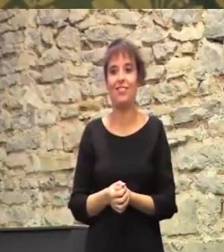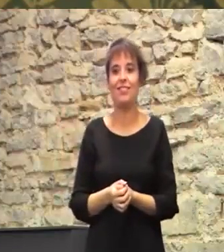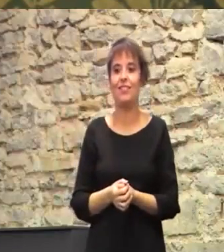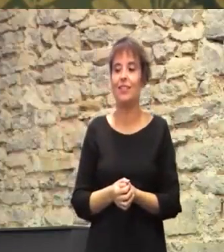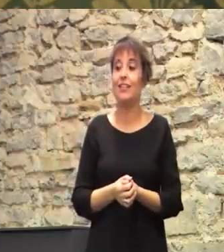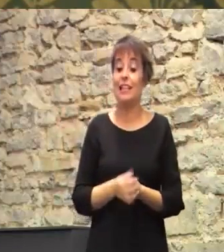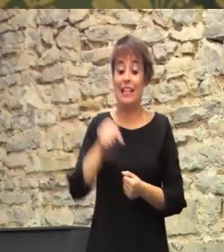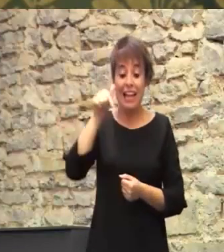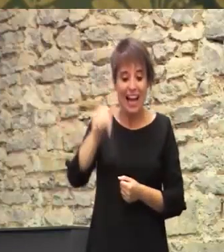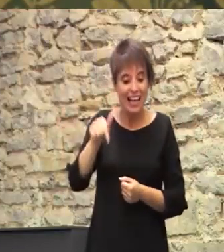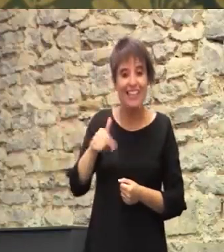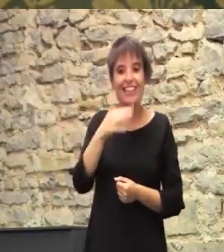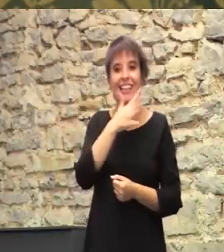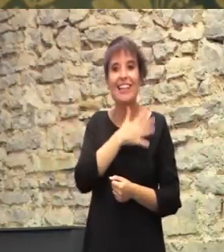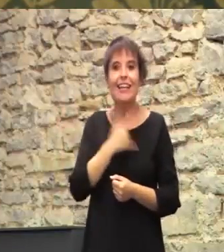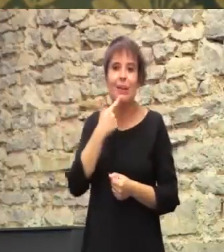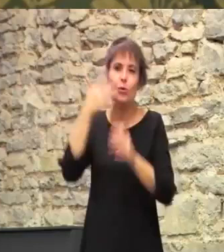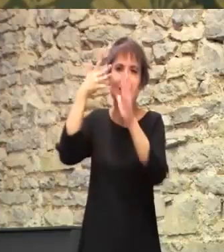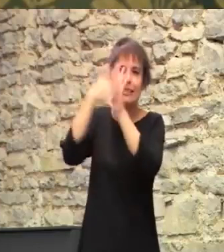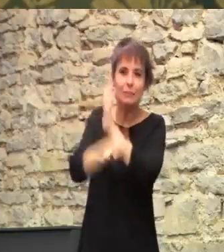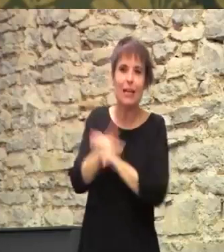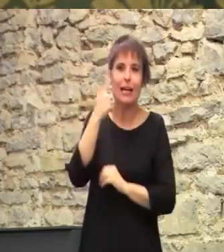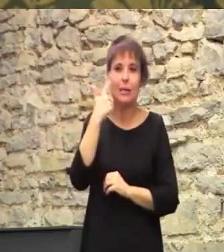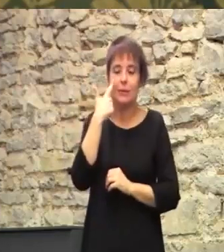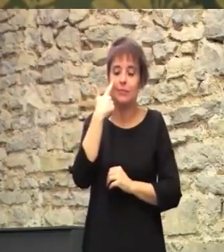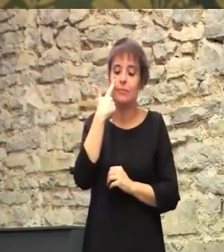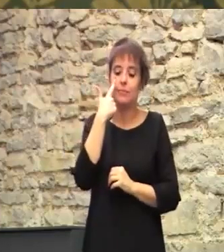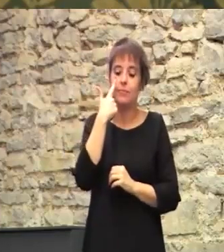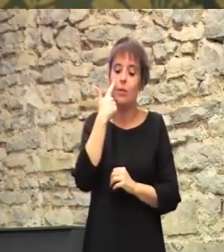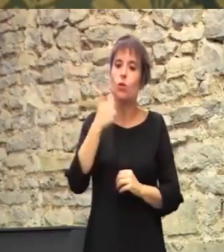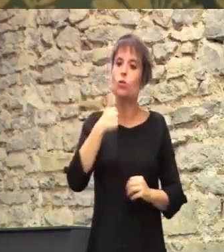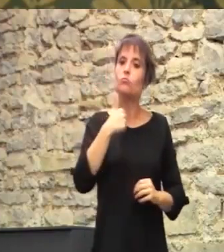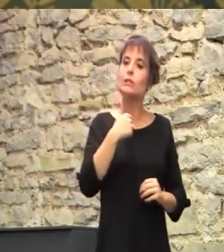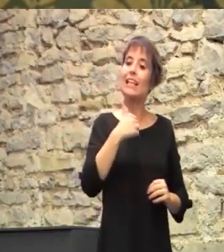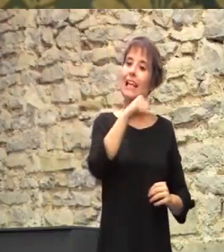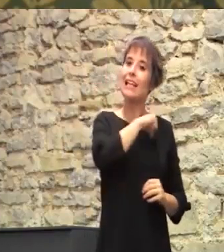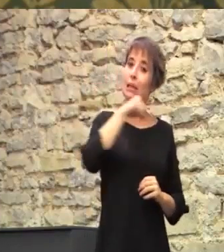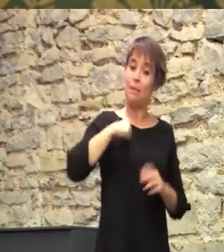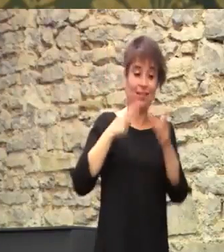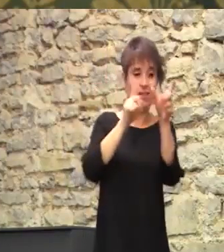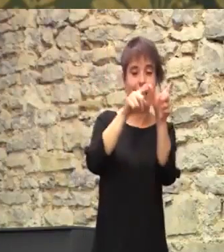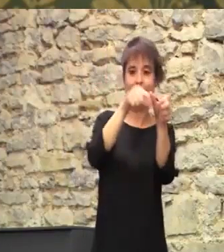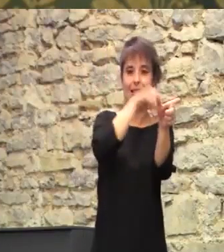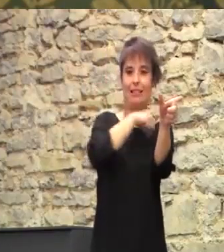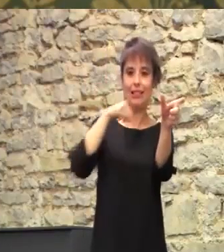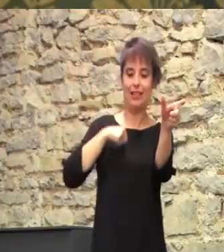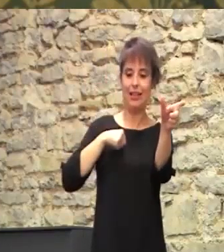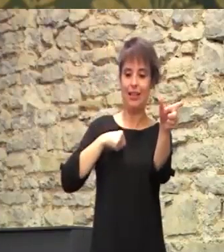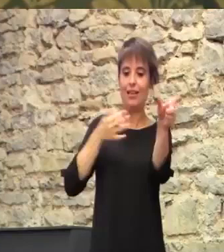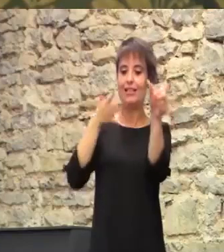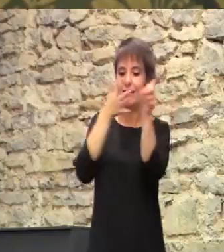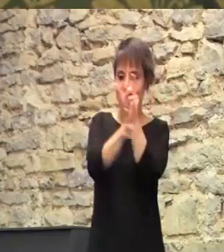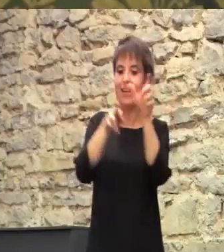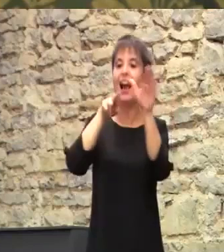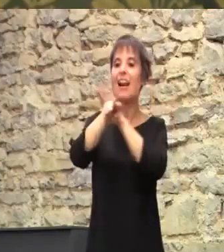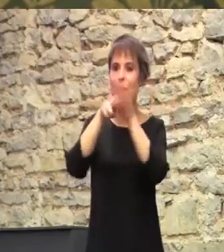acá querría hacer una diferencia y es que ser independiente es disponer del